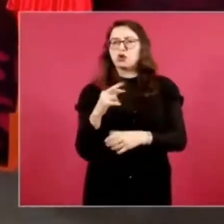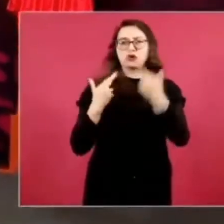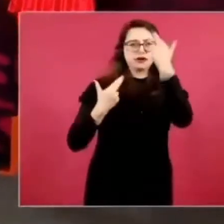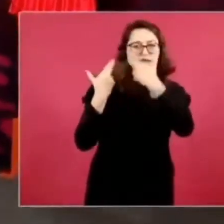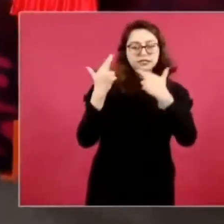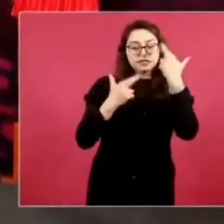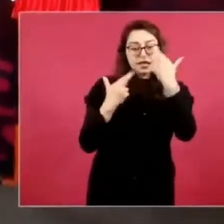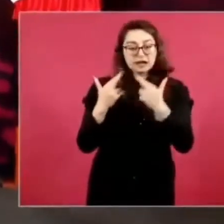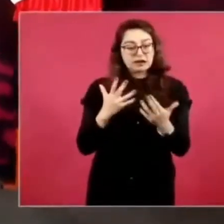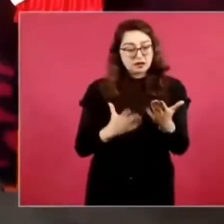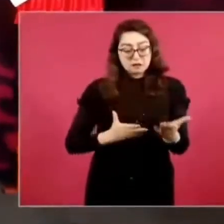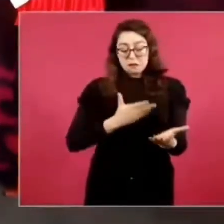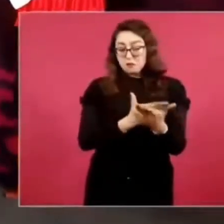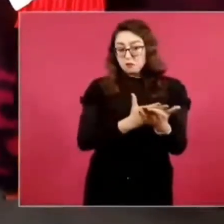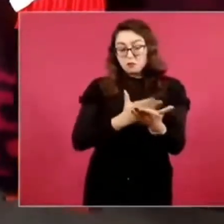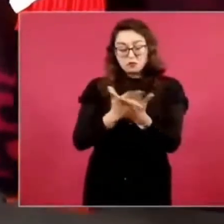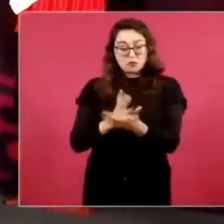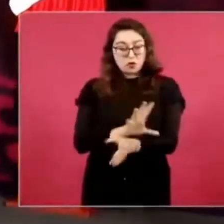Esa es una.